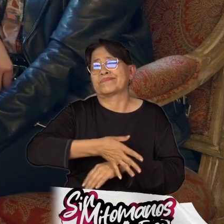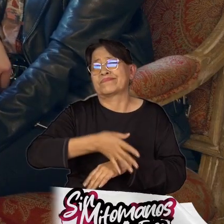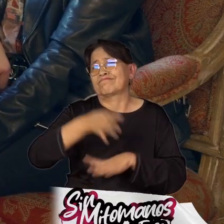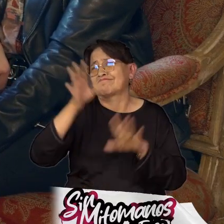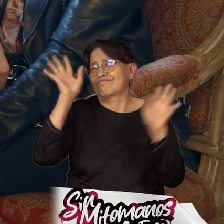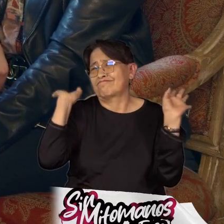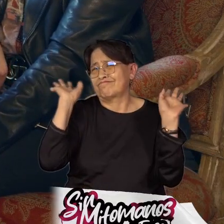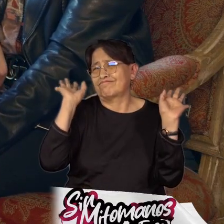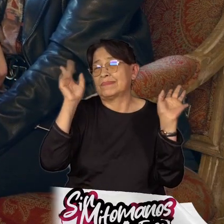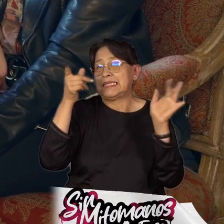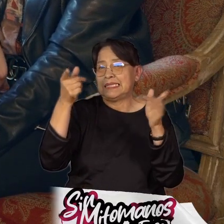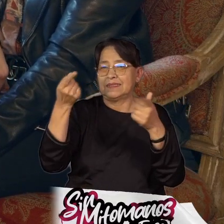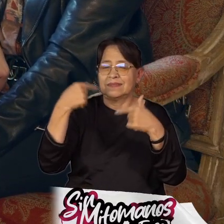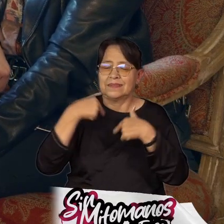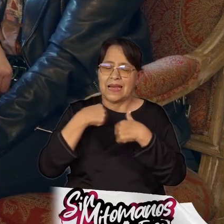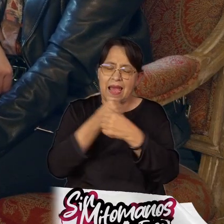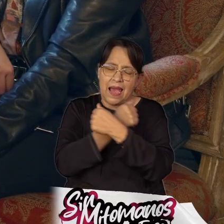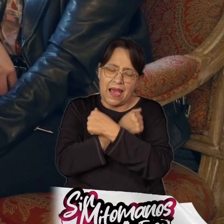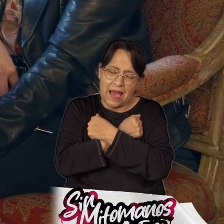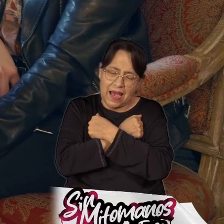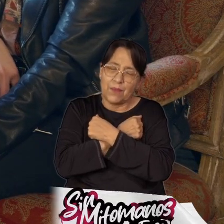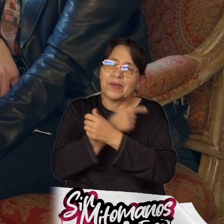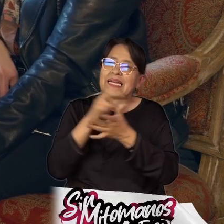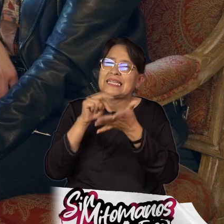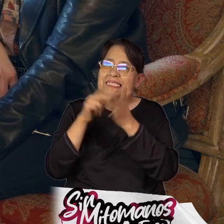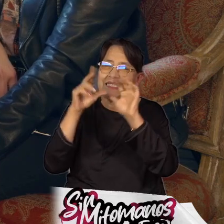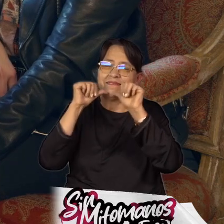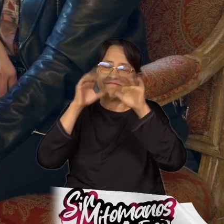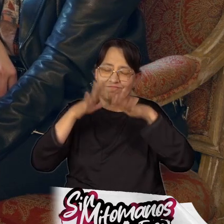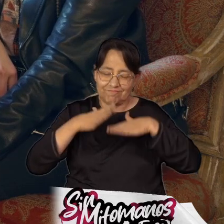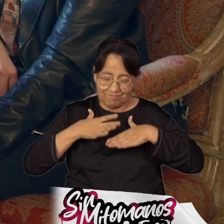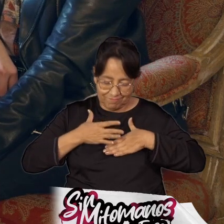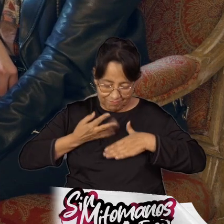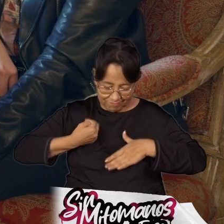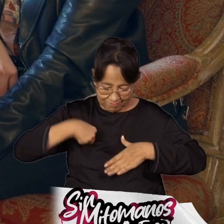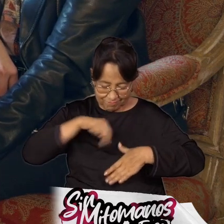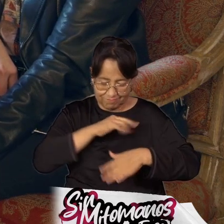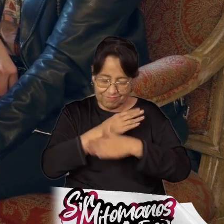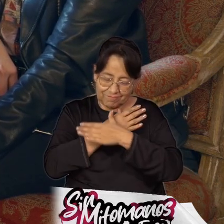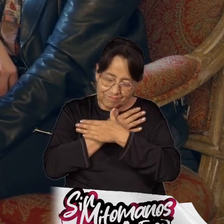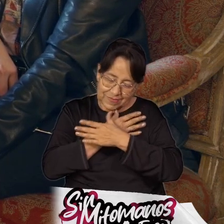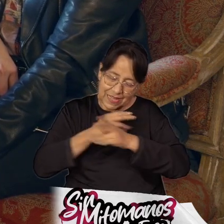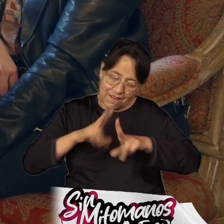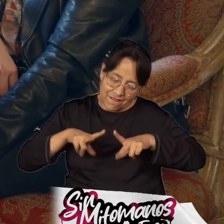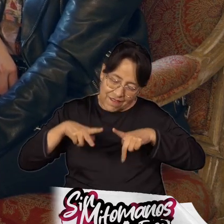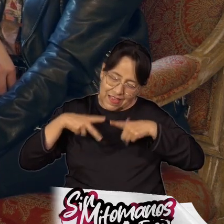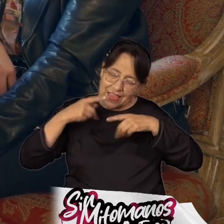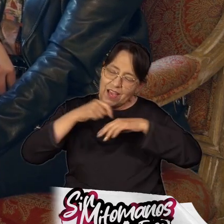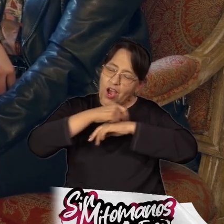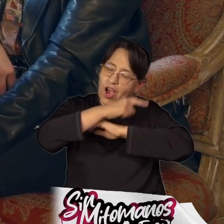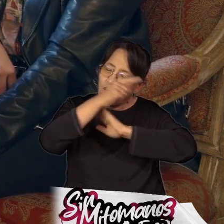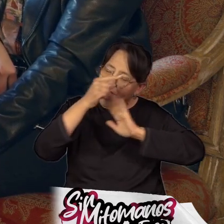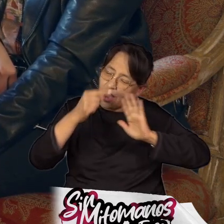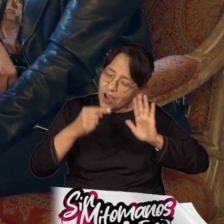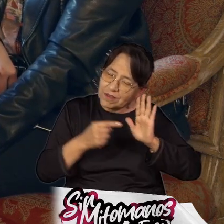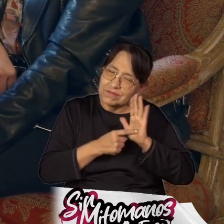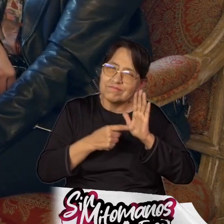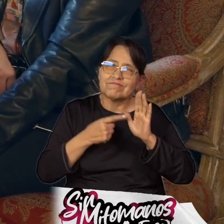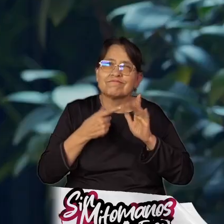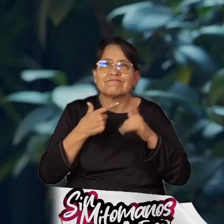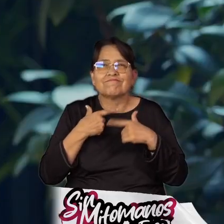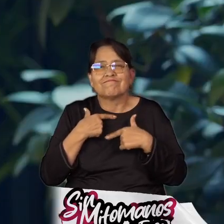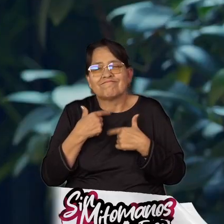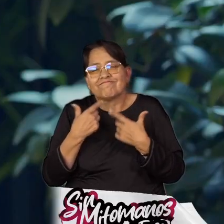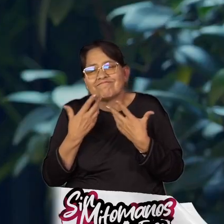porque esa es la bendición que no añade tristeza con nosotros. Esa es la bendición que tú tienes para nosotros, una vida plena, llena